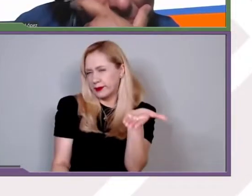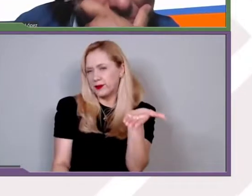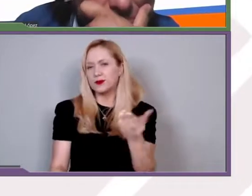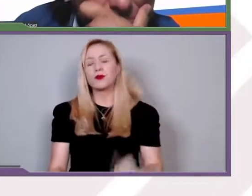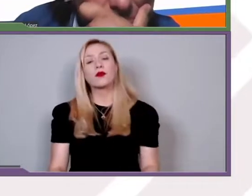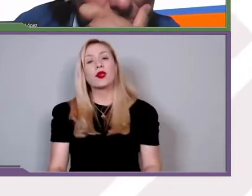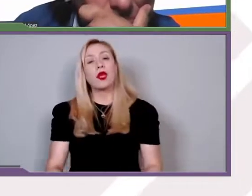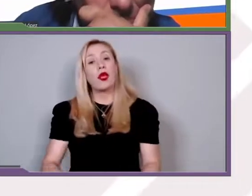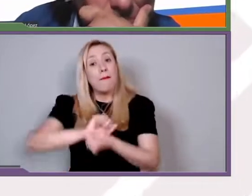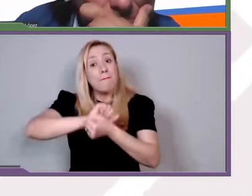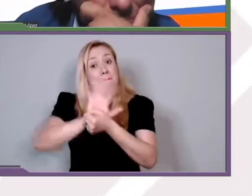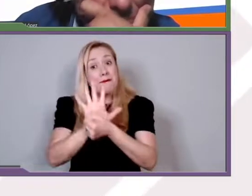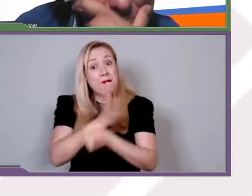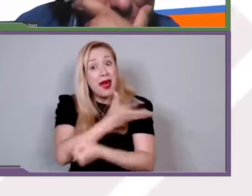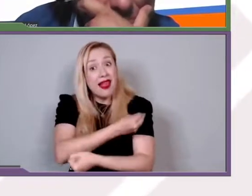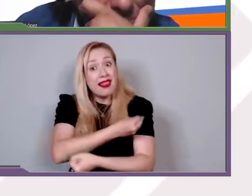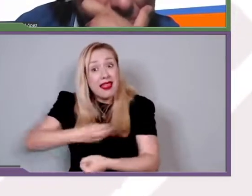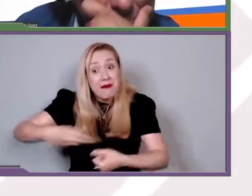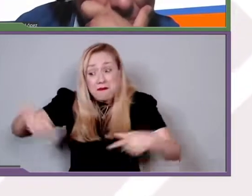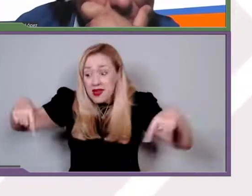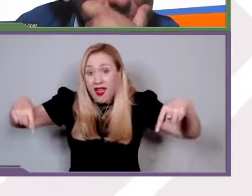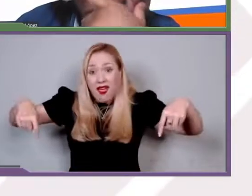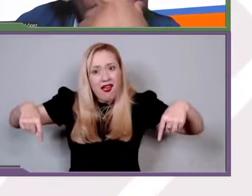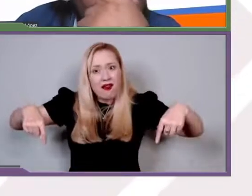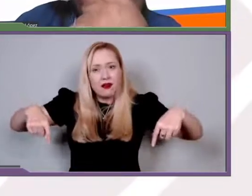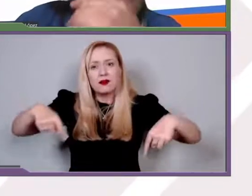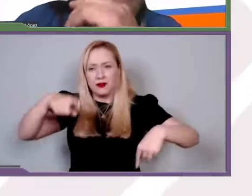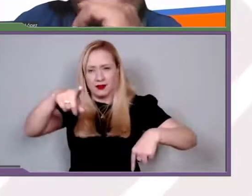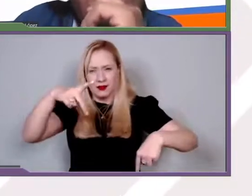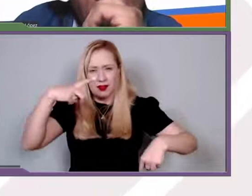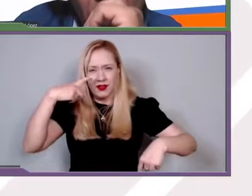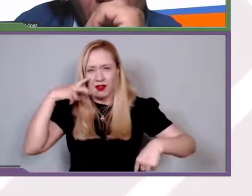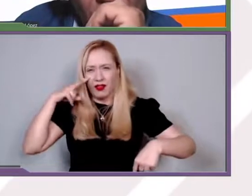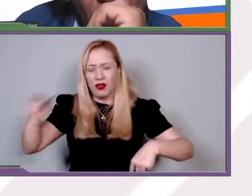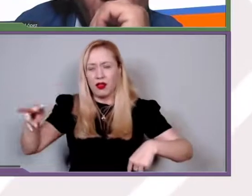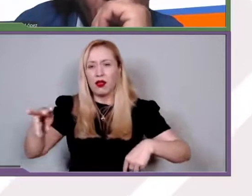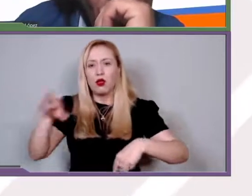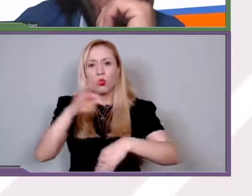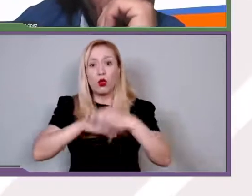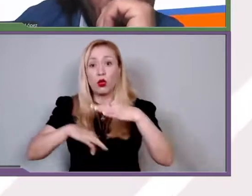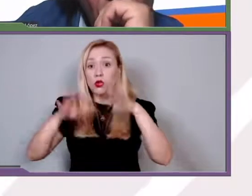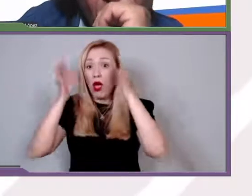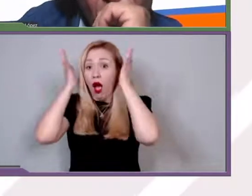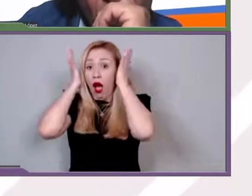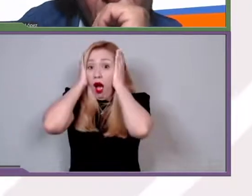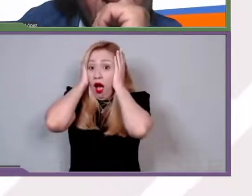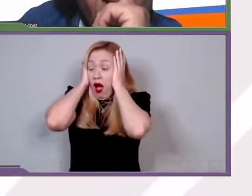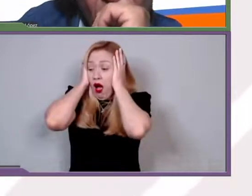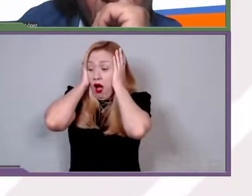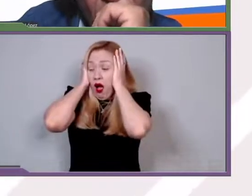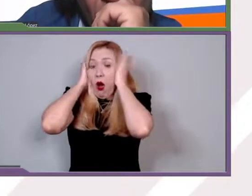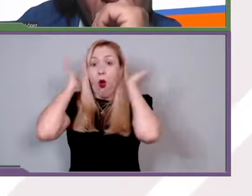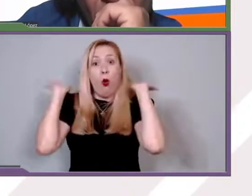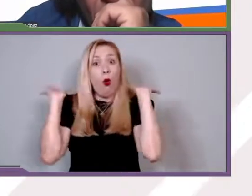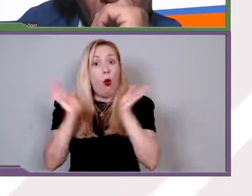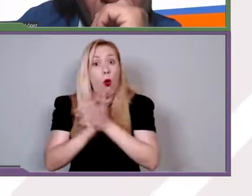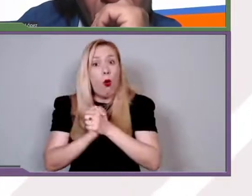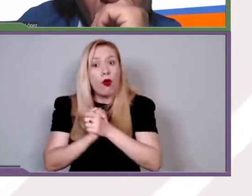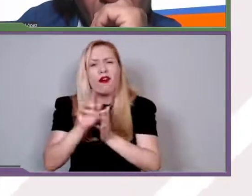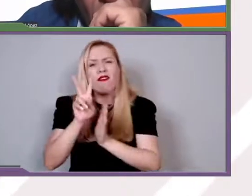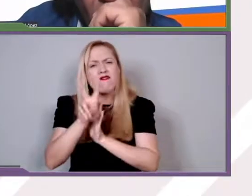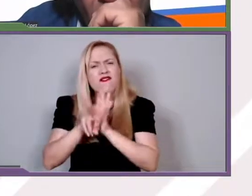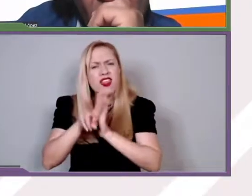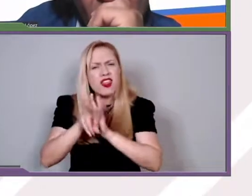pandemia, recordemos, la opinión pública se horrorizó por el video de la señora Lorenza